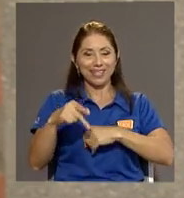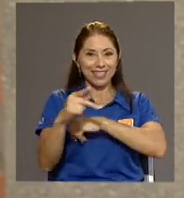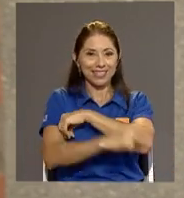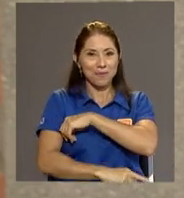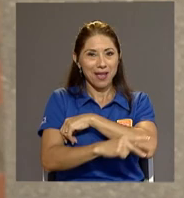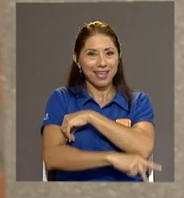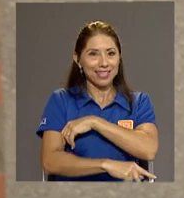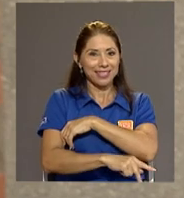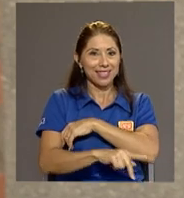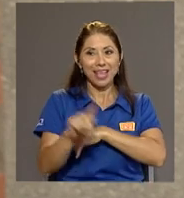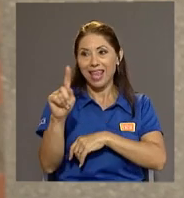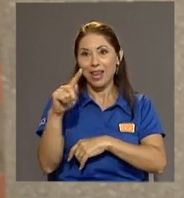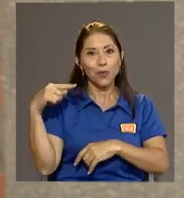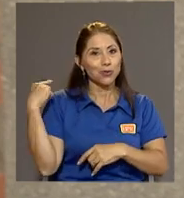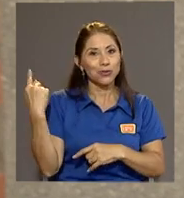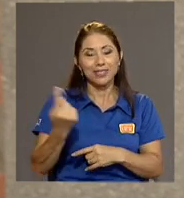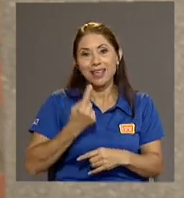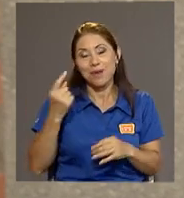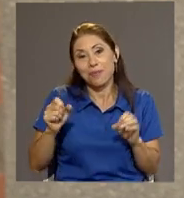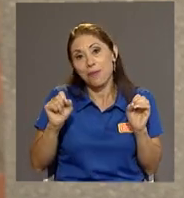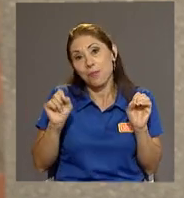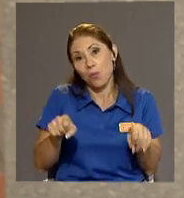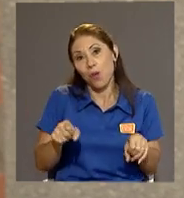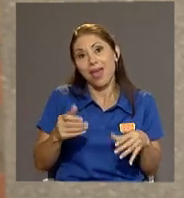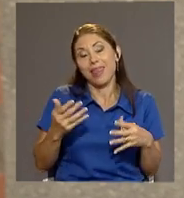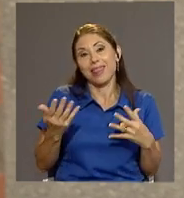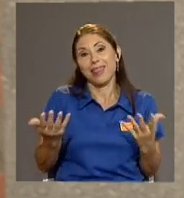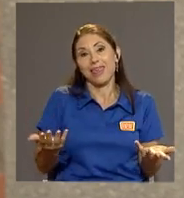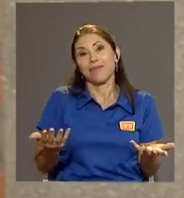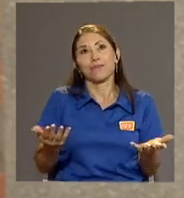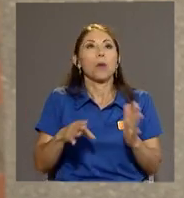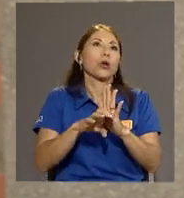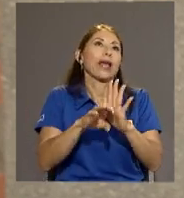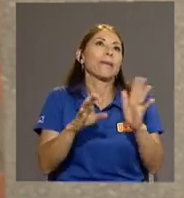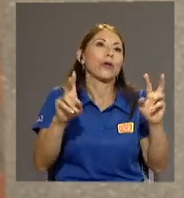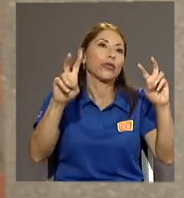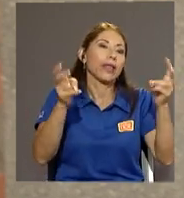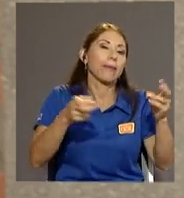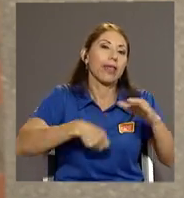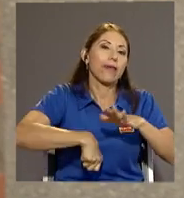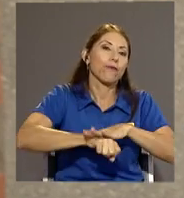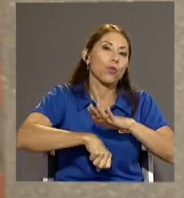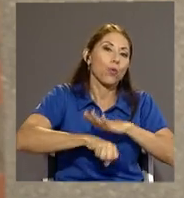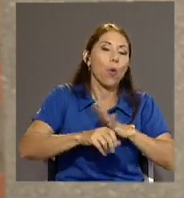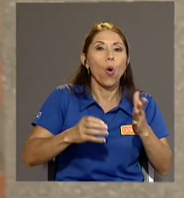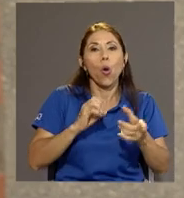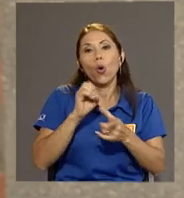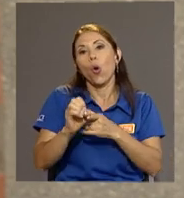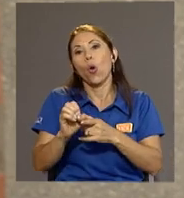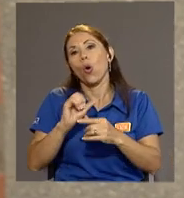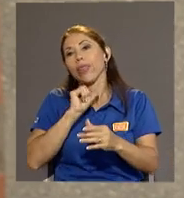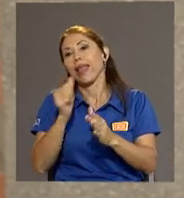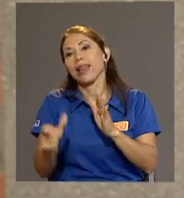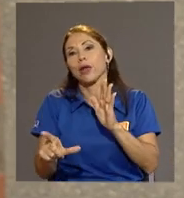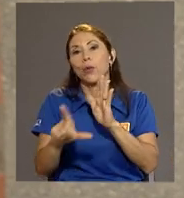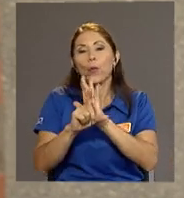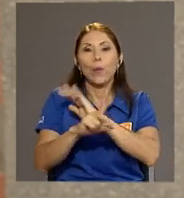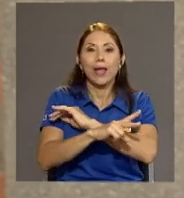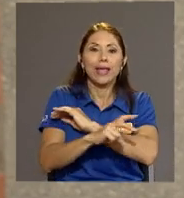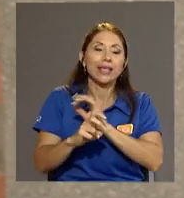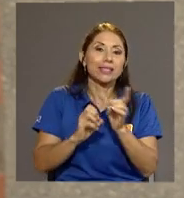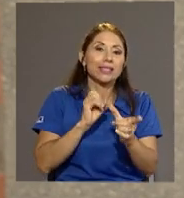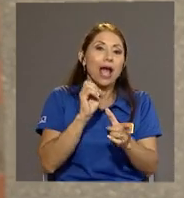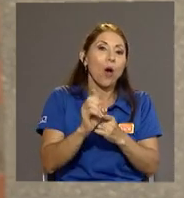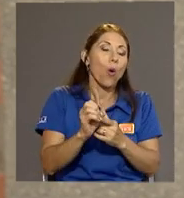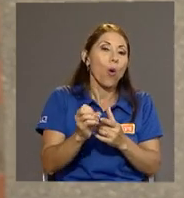siempre, puede haber el tema, si ustedes quieren, el tema del fútbol o el tema de la delincuencia o el tema de